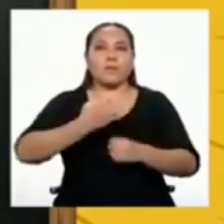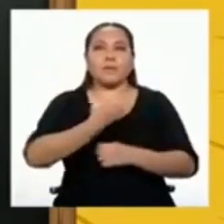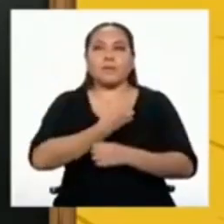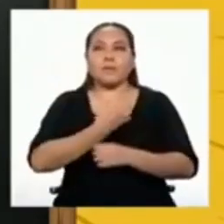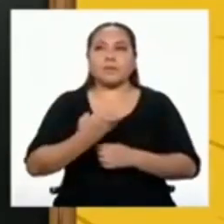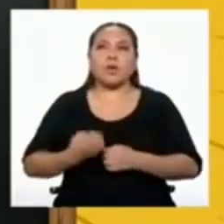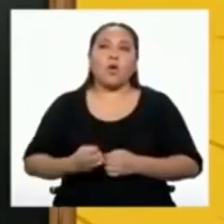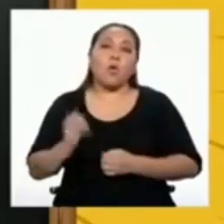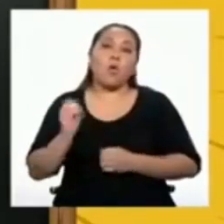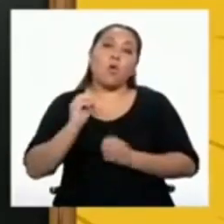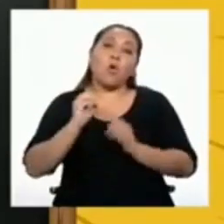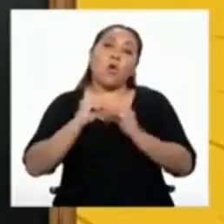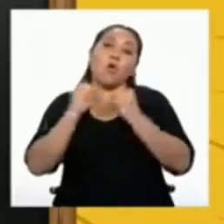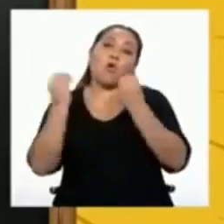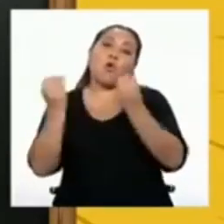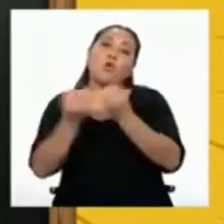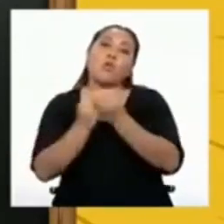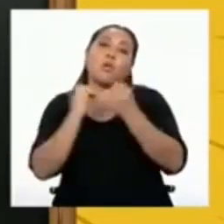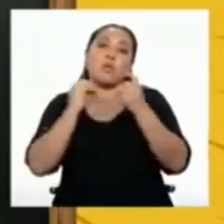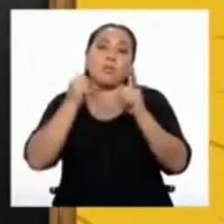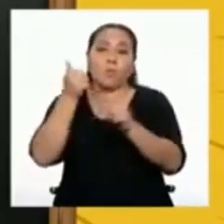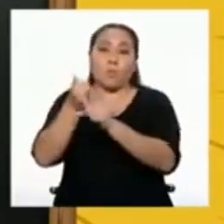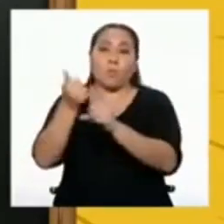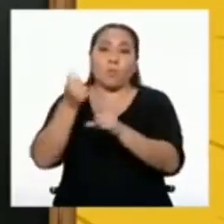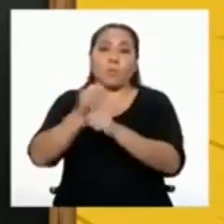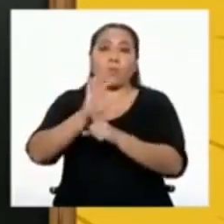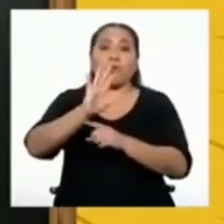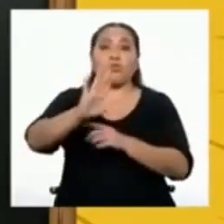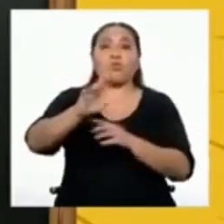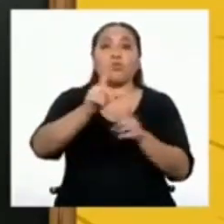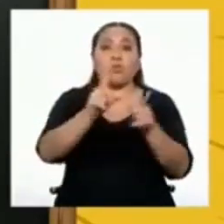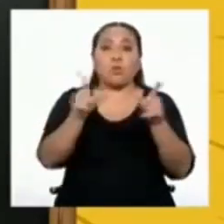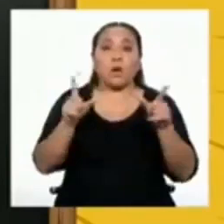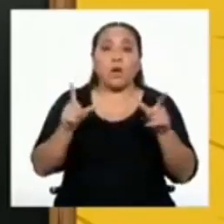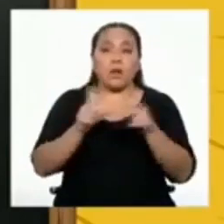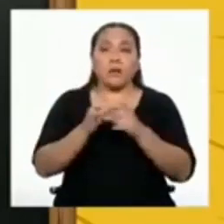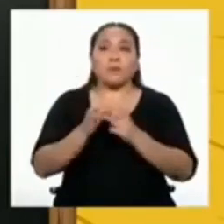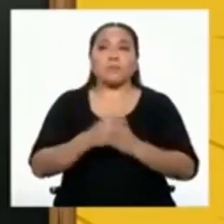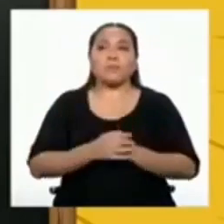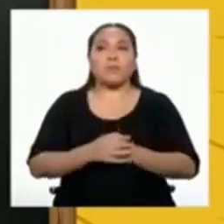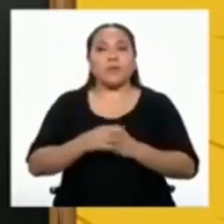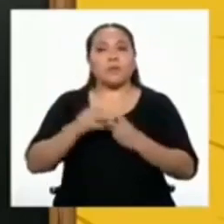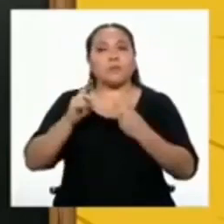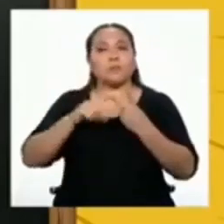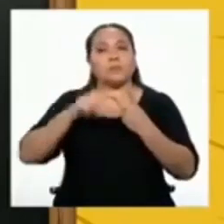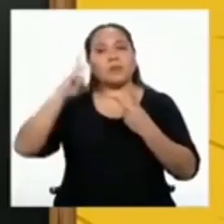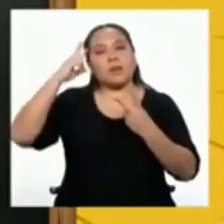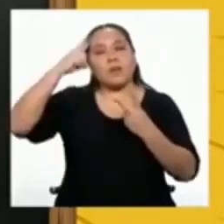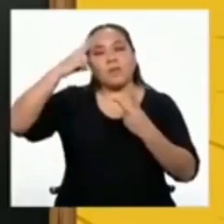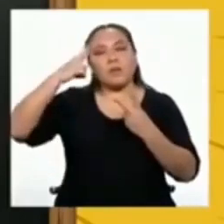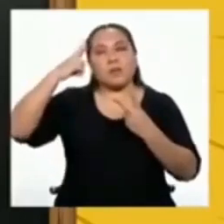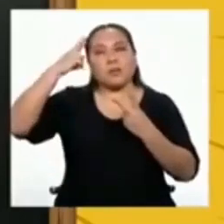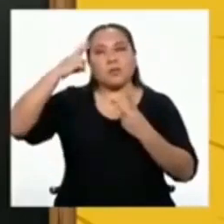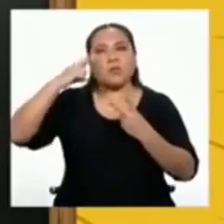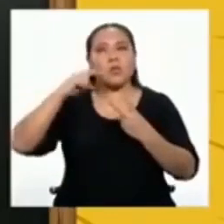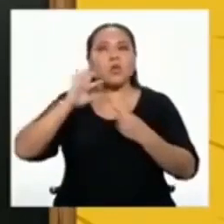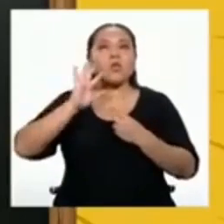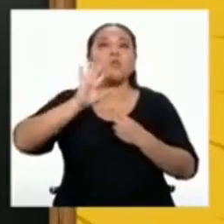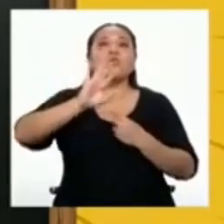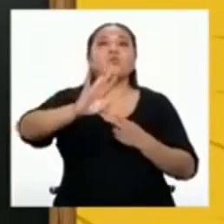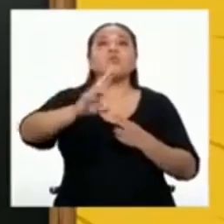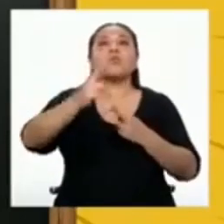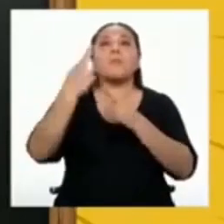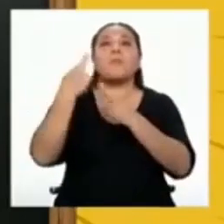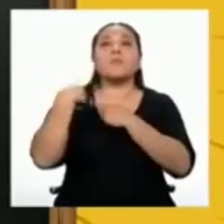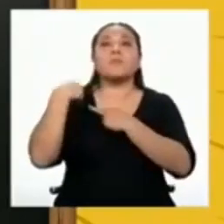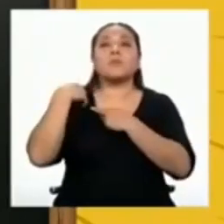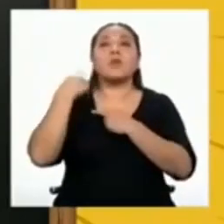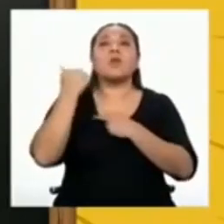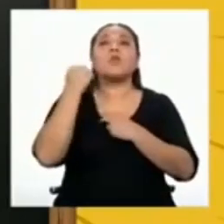organismos autónomos en tu distrito. 2. Reflexionar sobre tu rol en tu